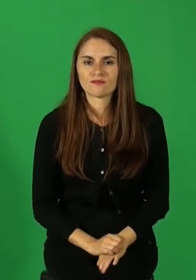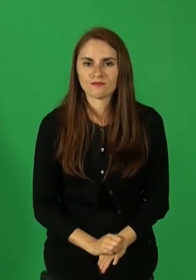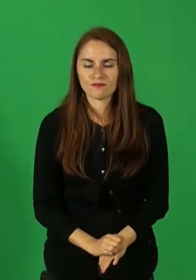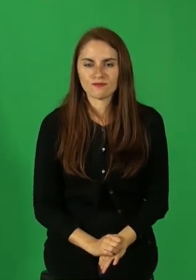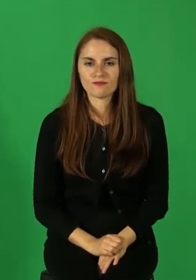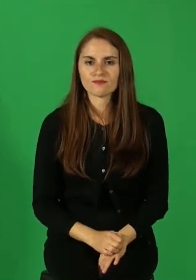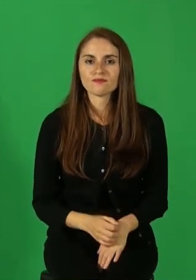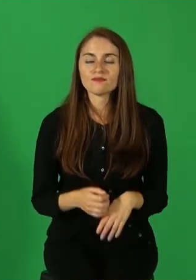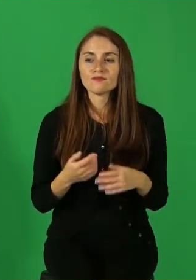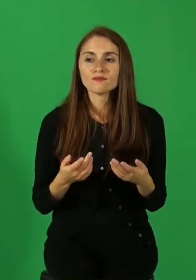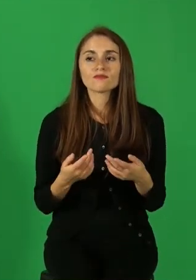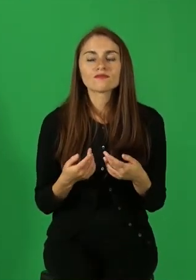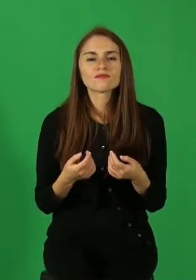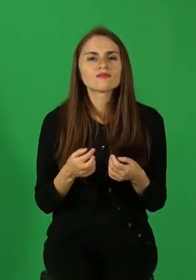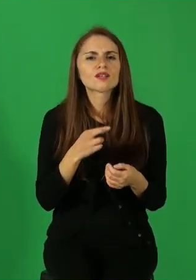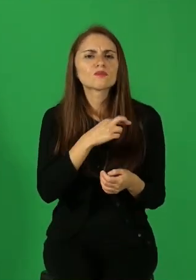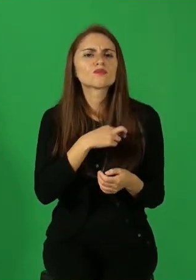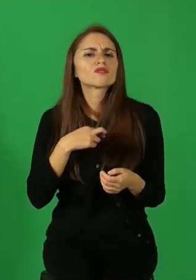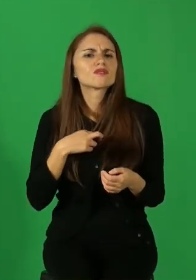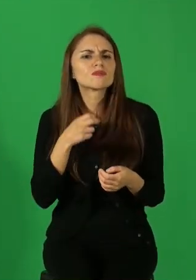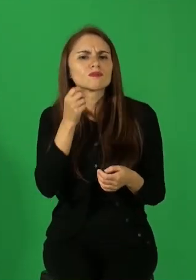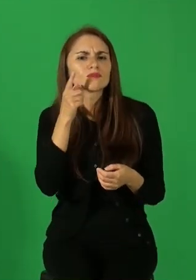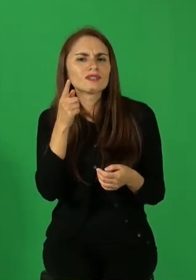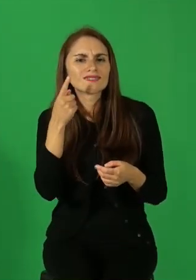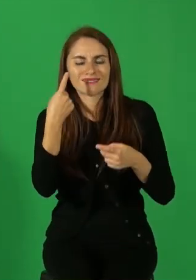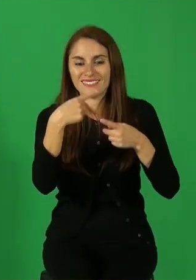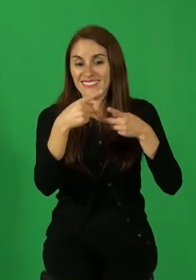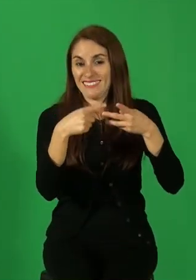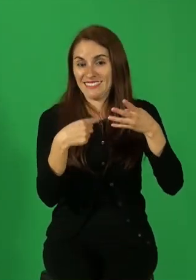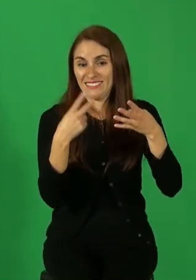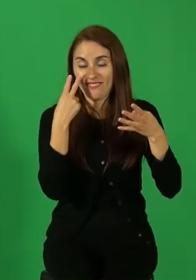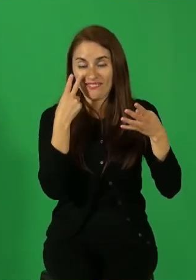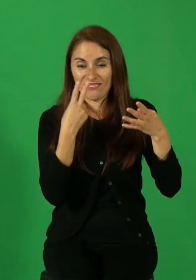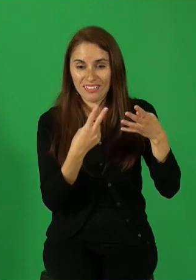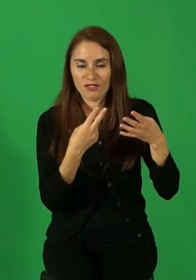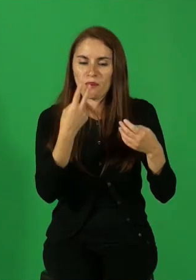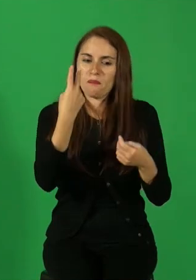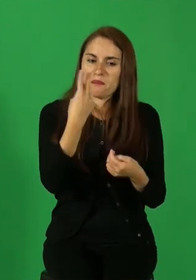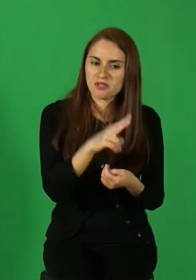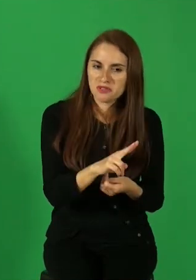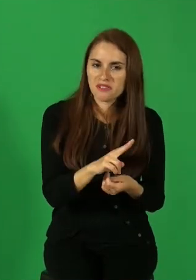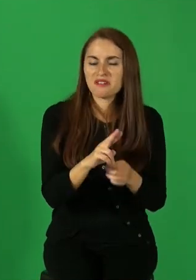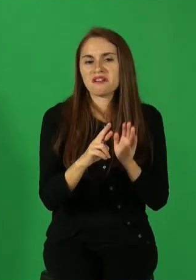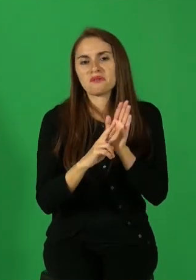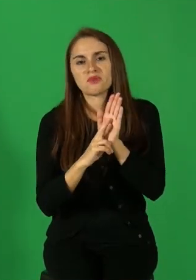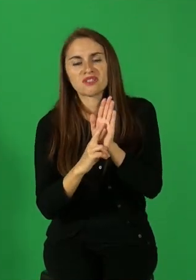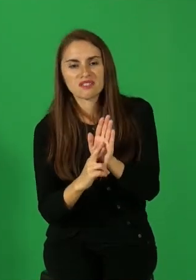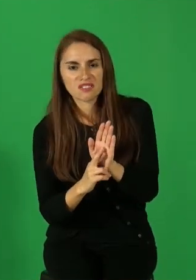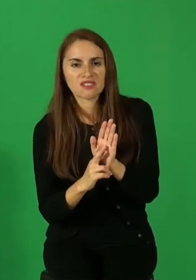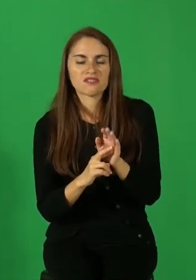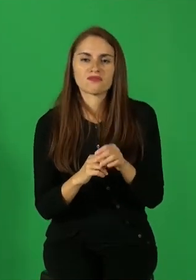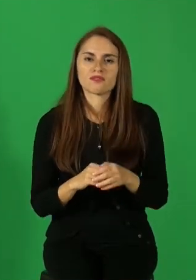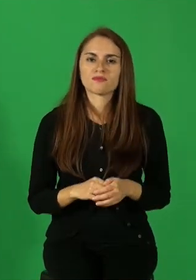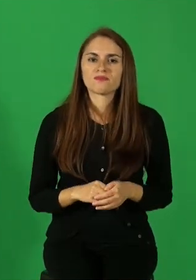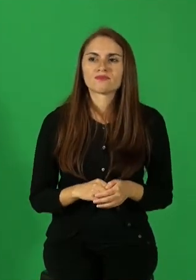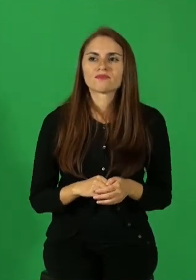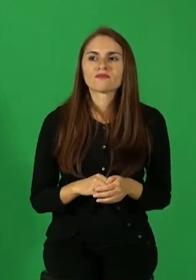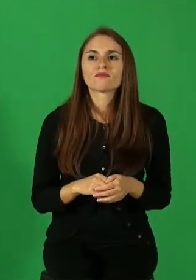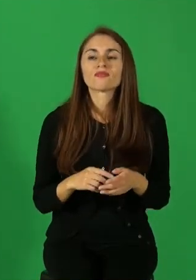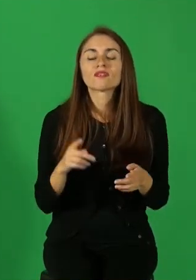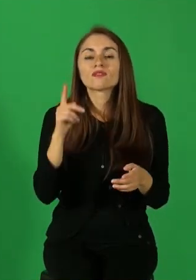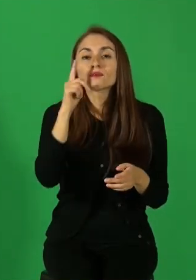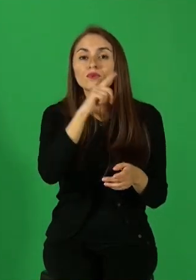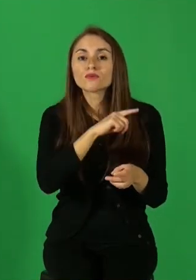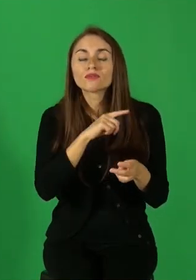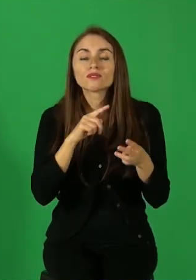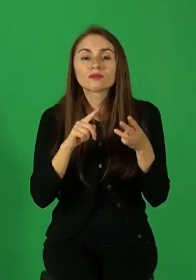pronombre, bien. ¿Y de qué tipo podía ser? Bien, ¿no es cierto? Podía ser personales, relativos o mostrativos. Y